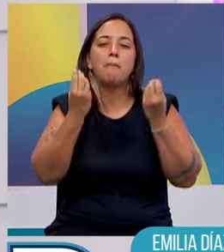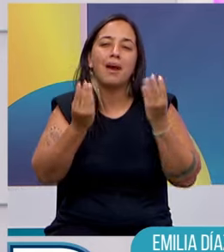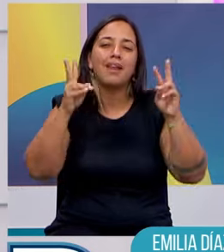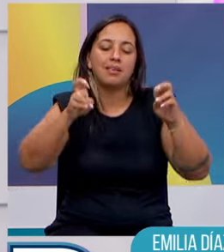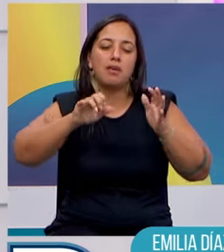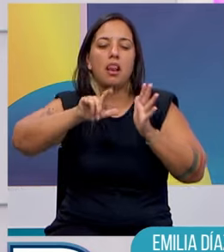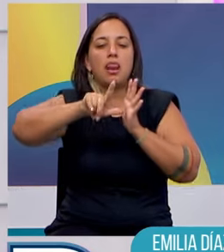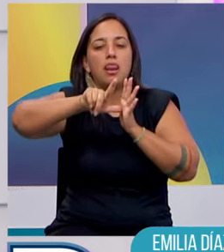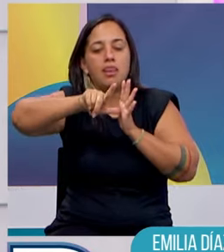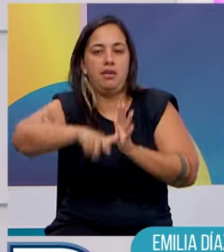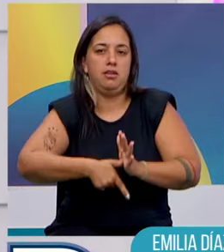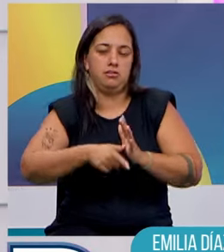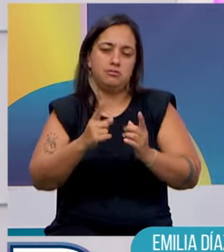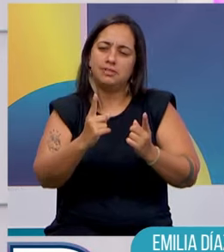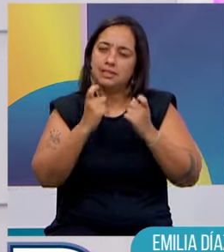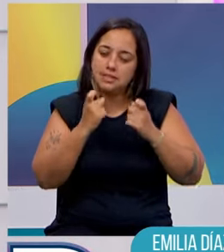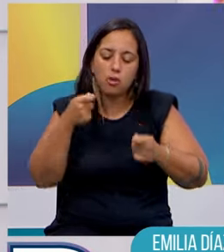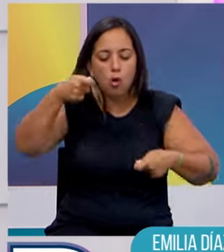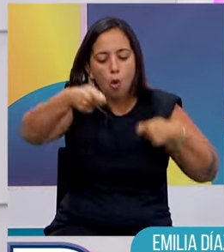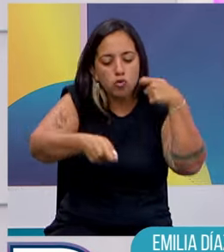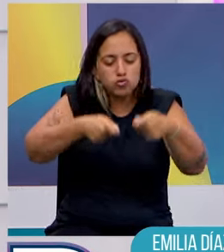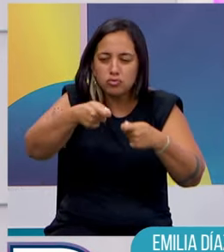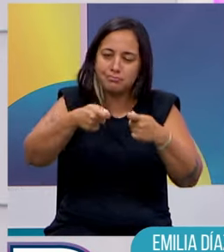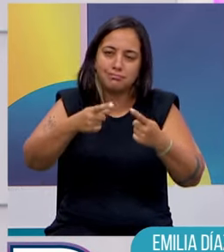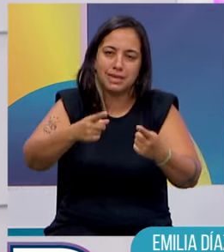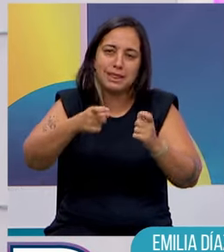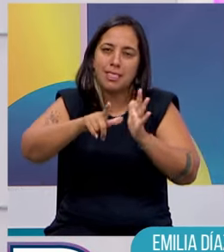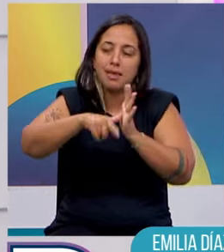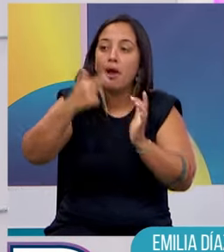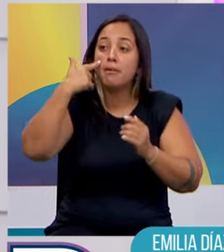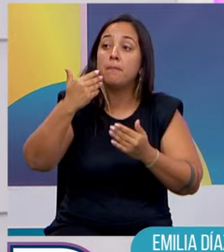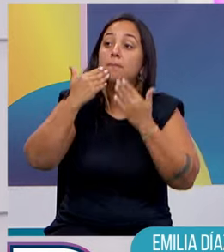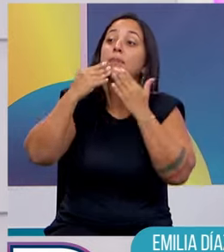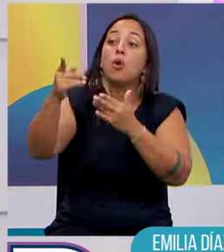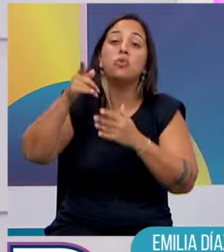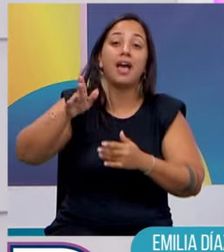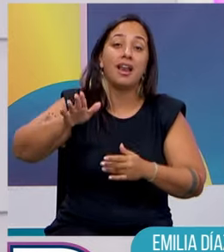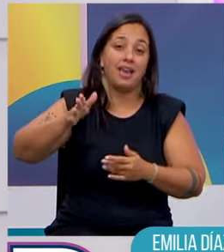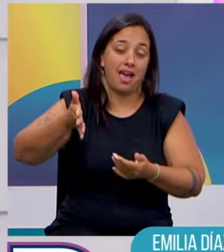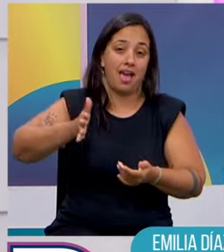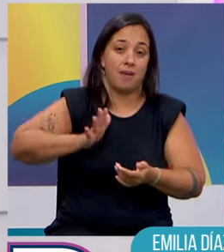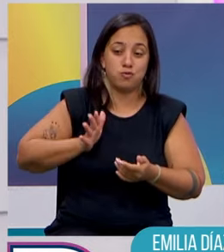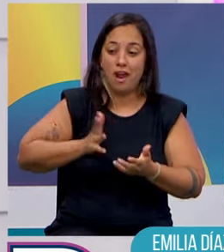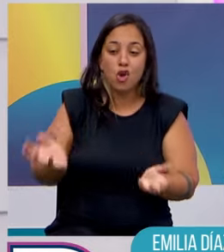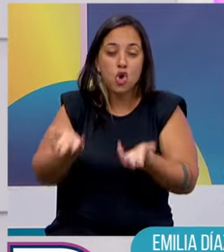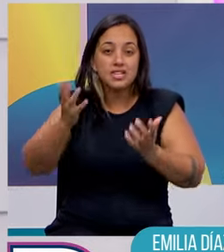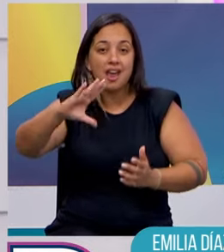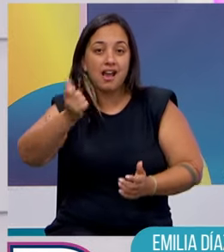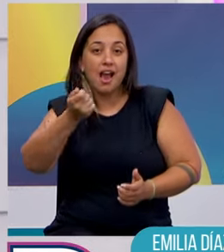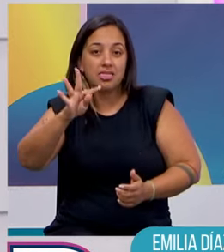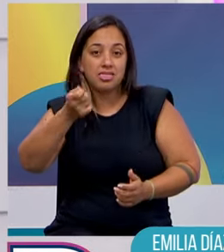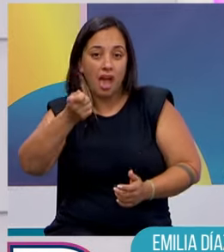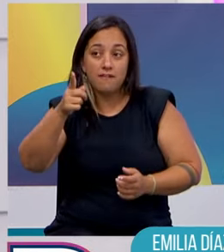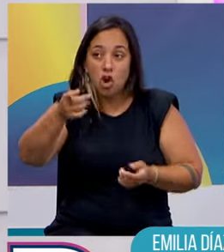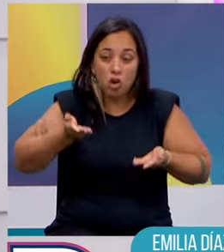para construir, se necesita tiempo. Preguntale a Cata. Vos, Cata, ¿metés una torta y la sacás en 15 minutos? No.